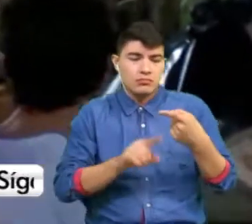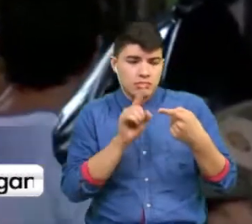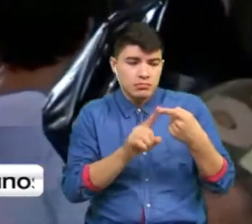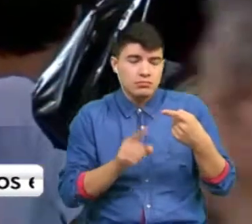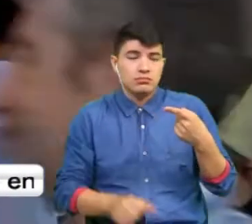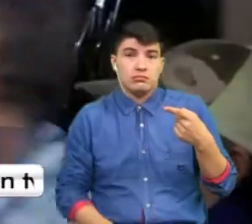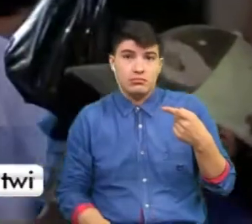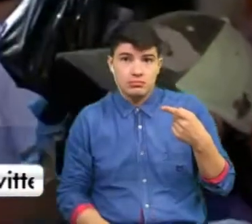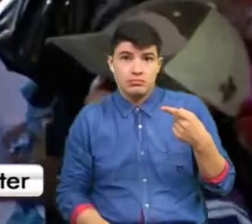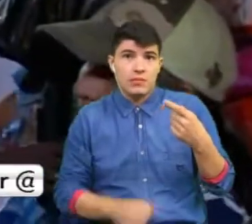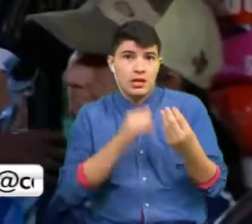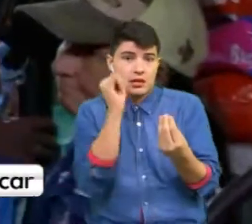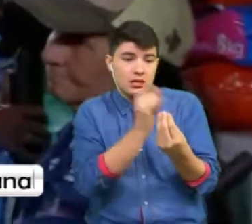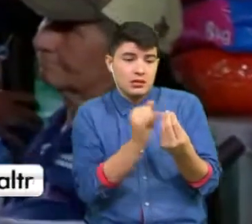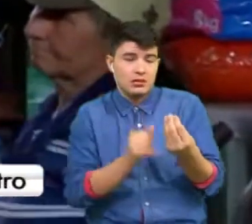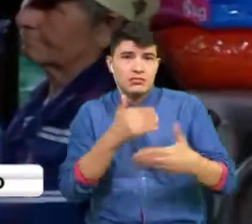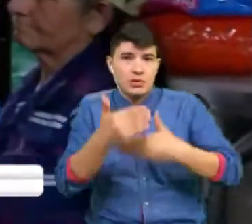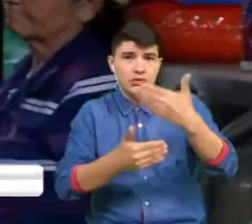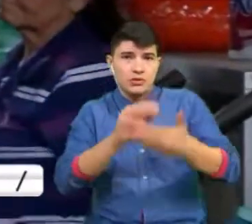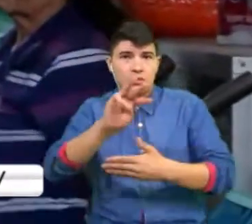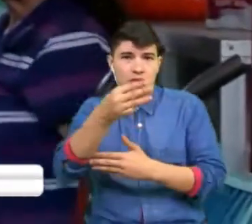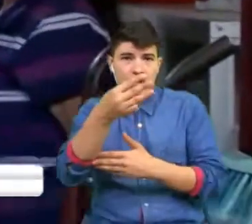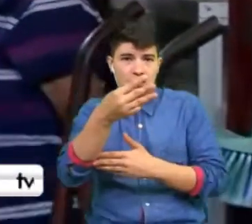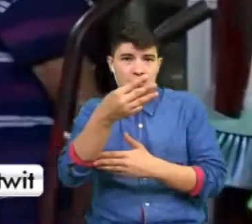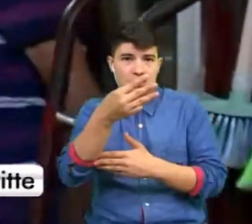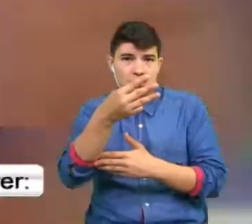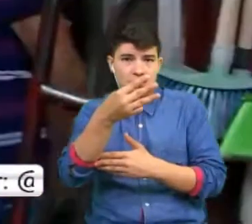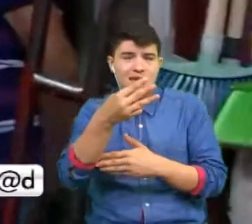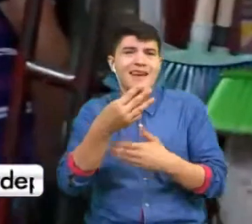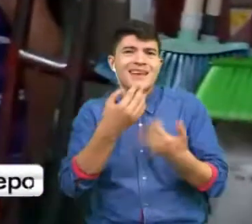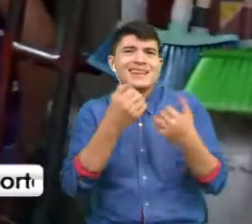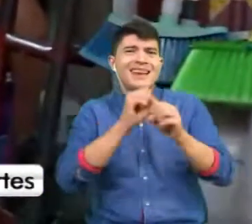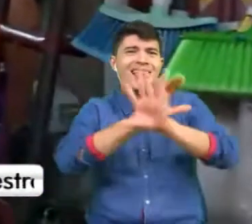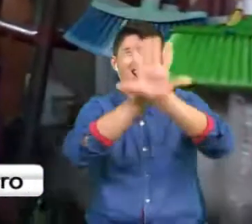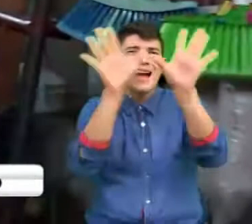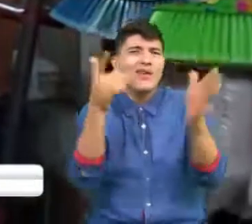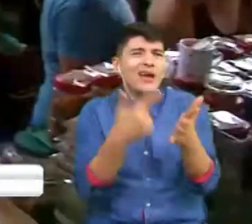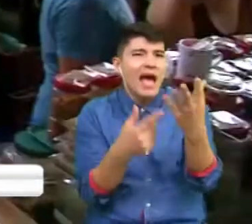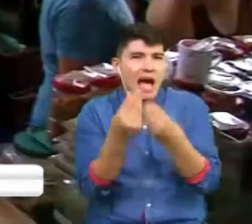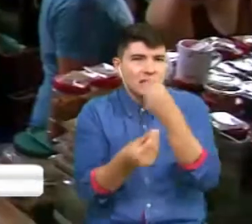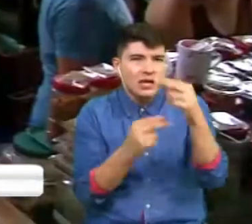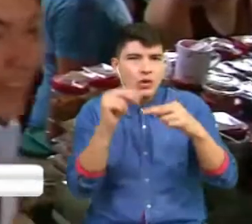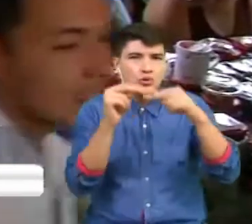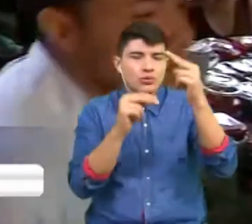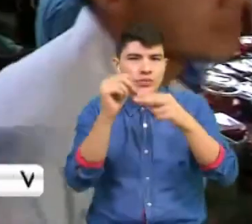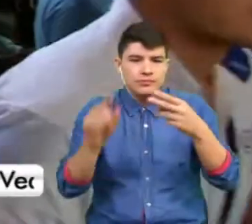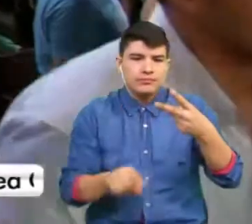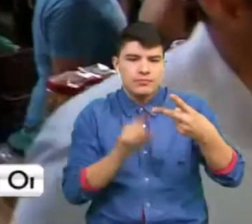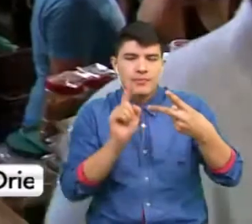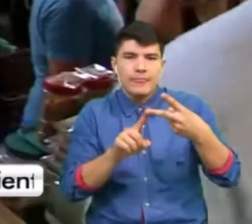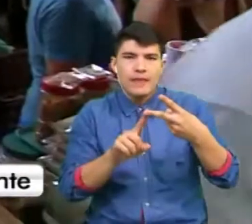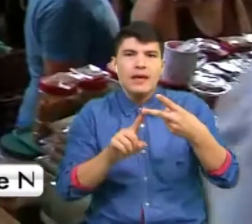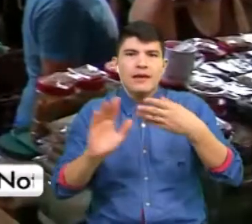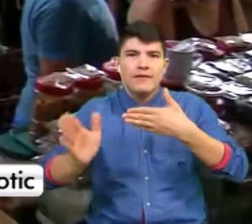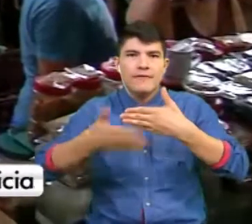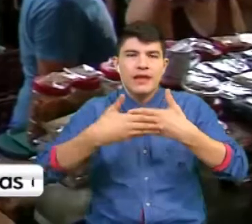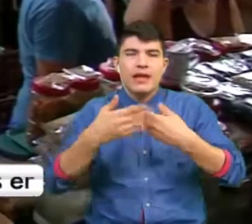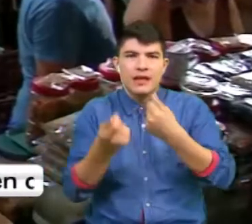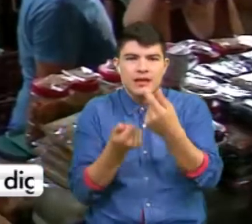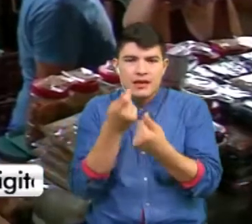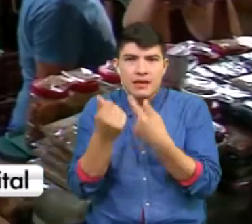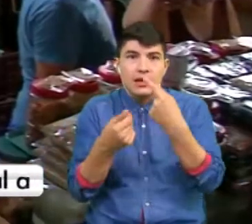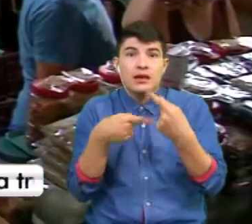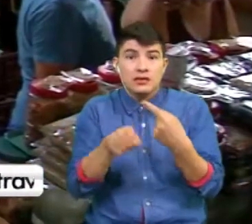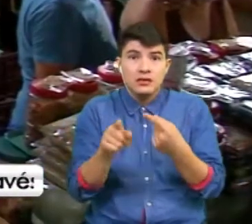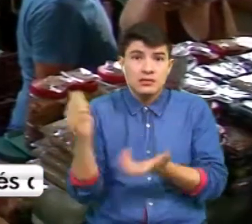tener diseños fase 3, o sea, tener ya claro qué es lo que vamos a hacer. Segundo, tener el cierre financiero que garantice que ese